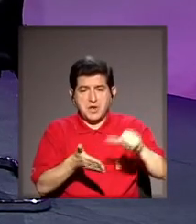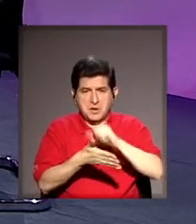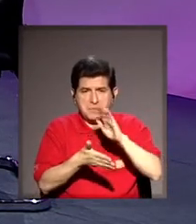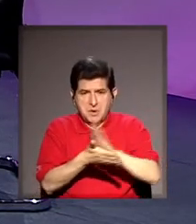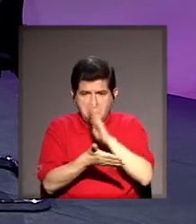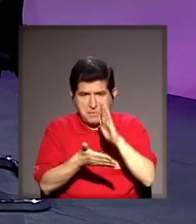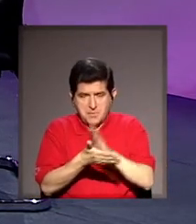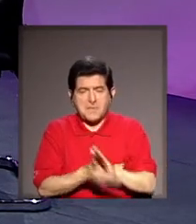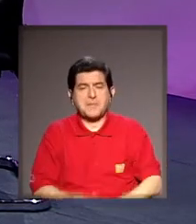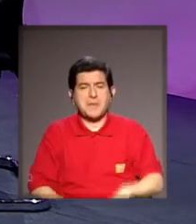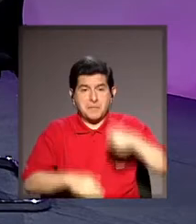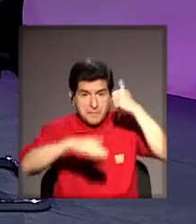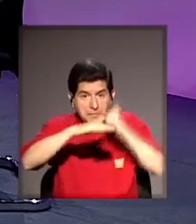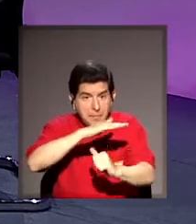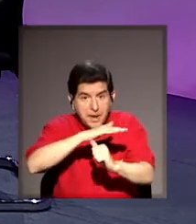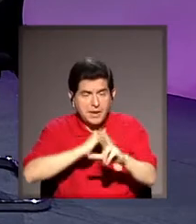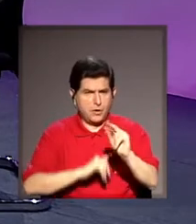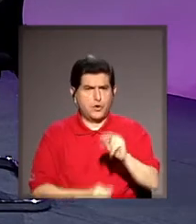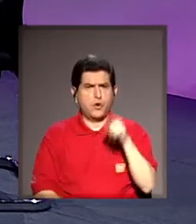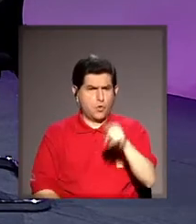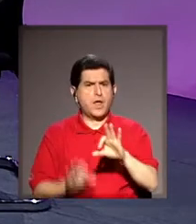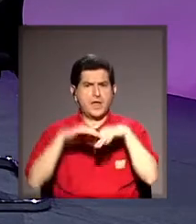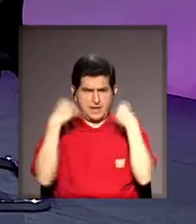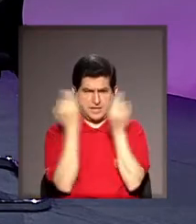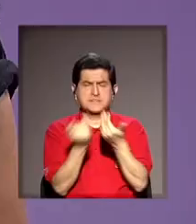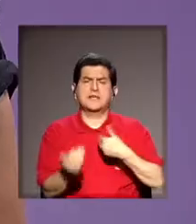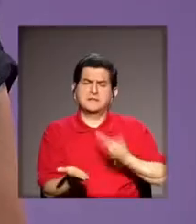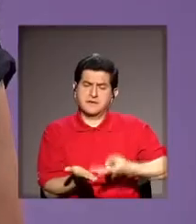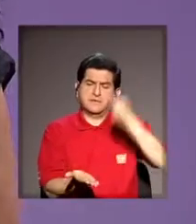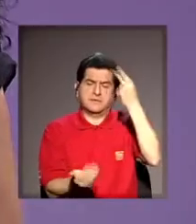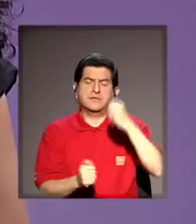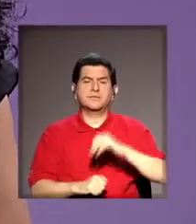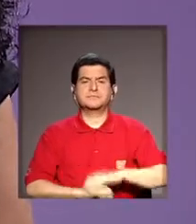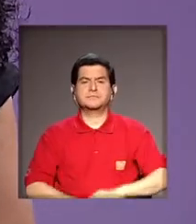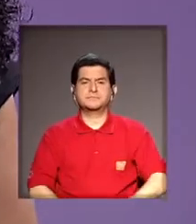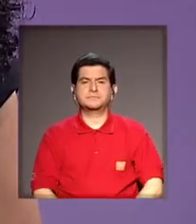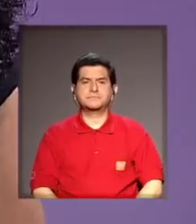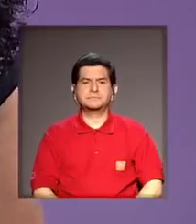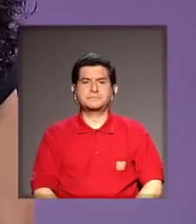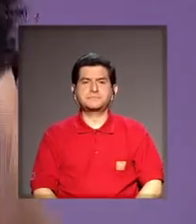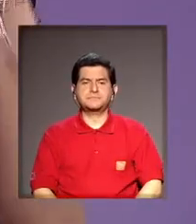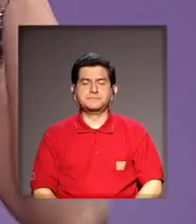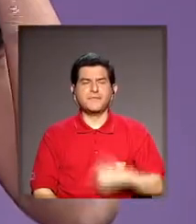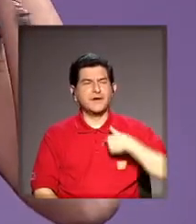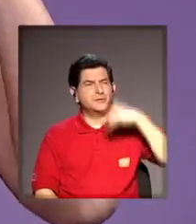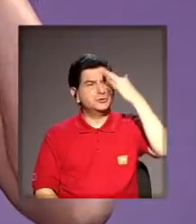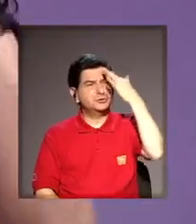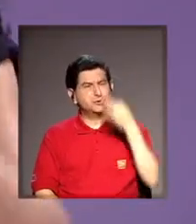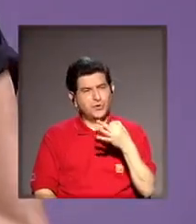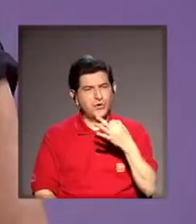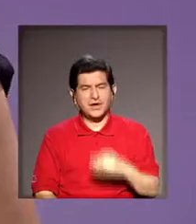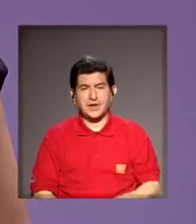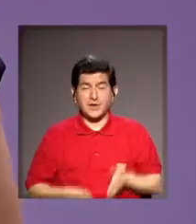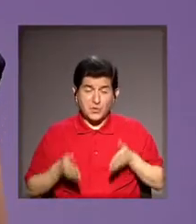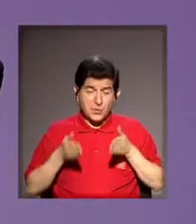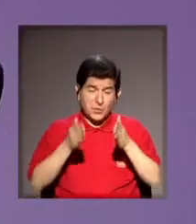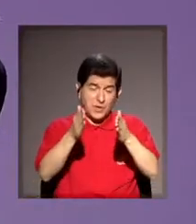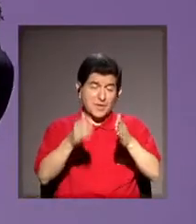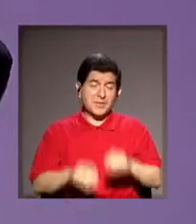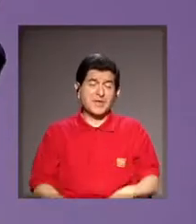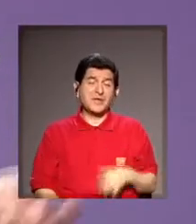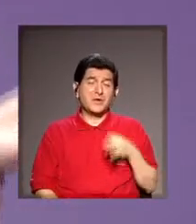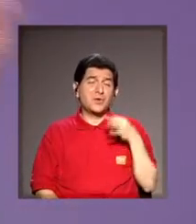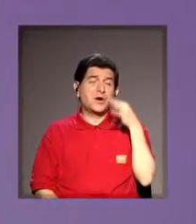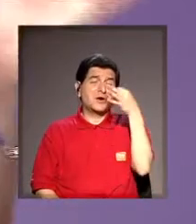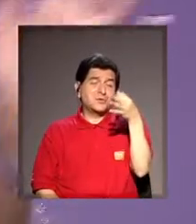reconocer que esa relación y que esa familia es válida verdad y yo creo que digamos el camino es largo